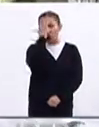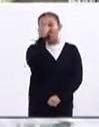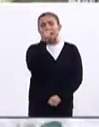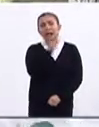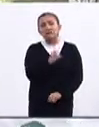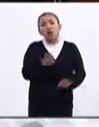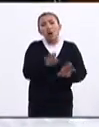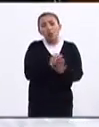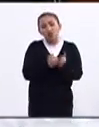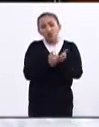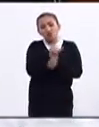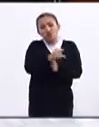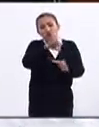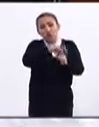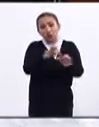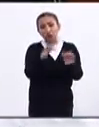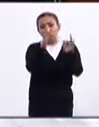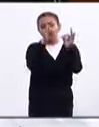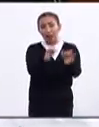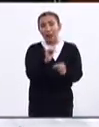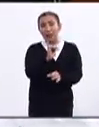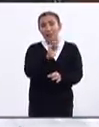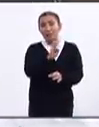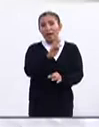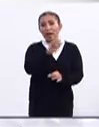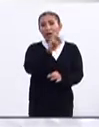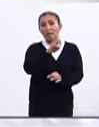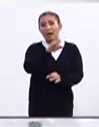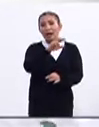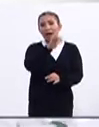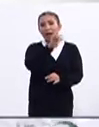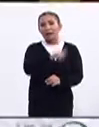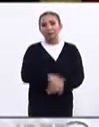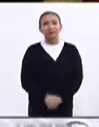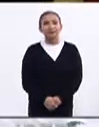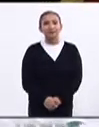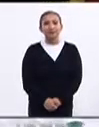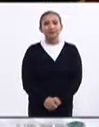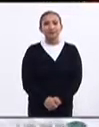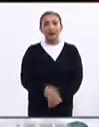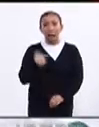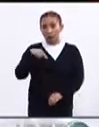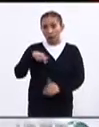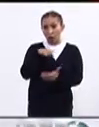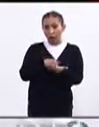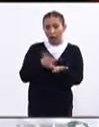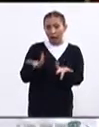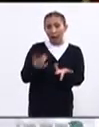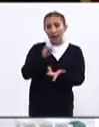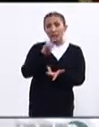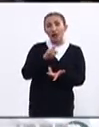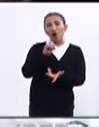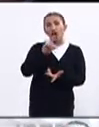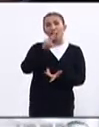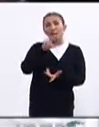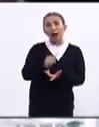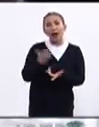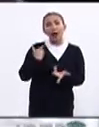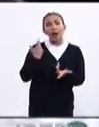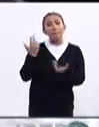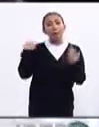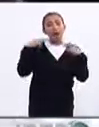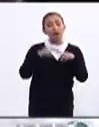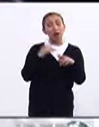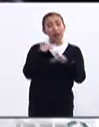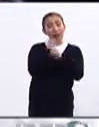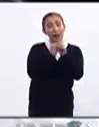Conoceremos cómo la democracia se ha consolidado en Iberoamérica. En el estudio tenemos a Javier Oliva Posada,